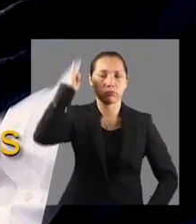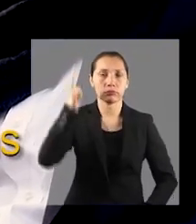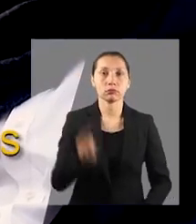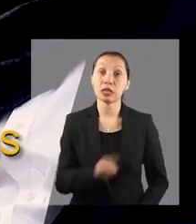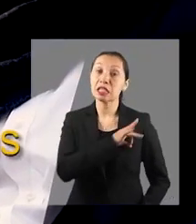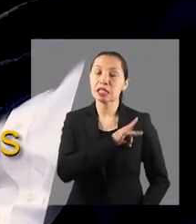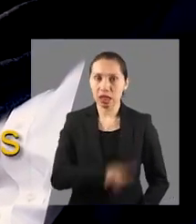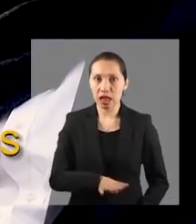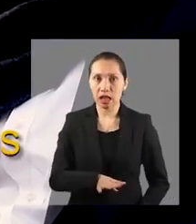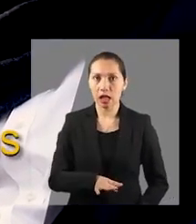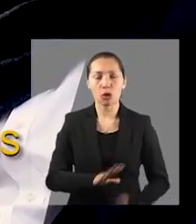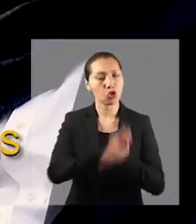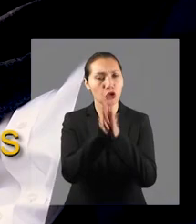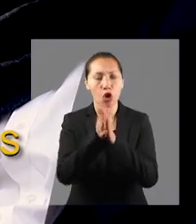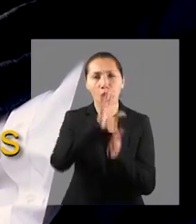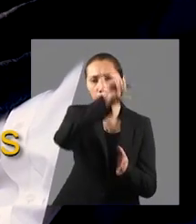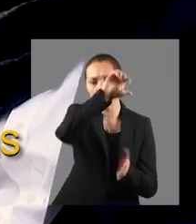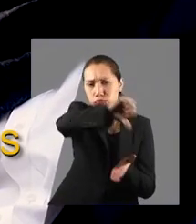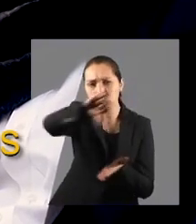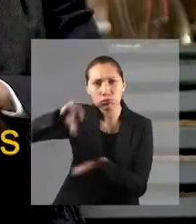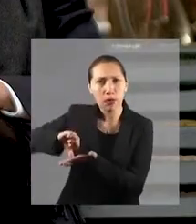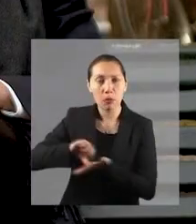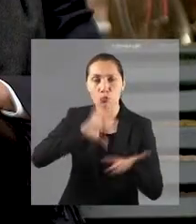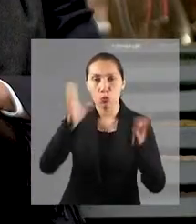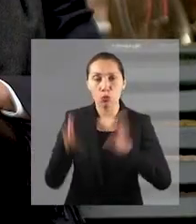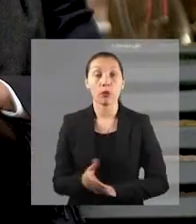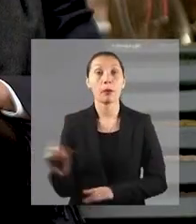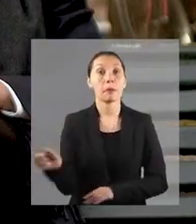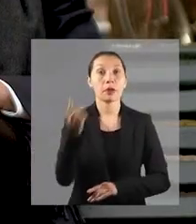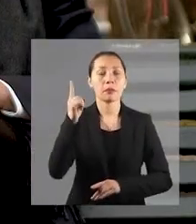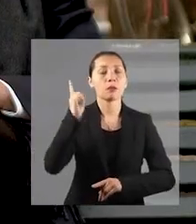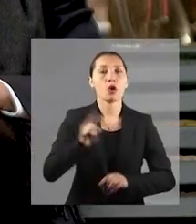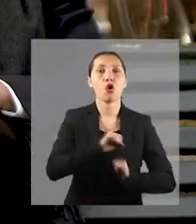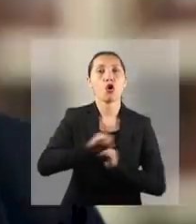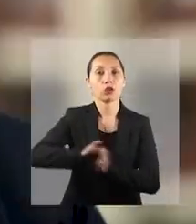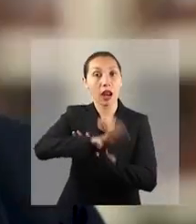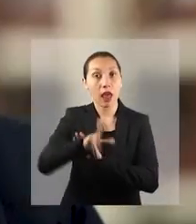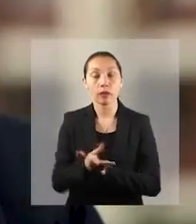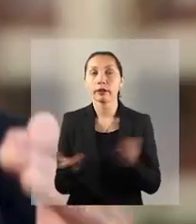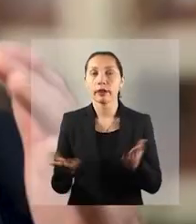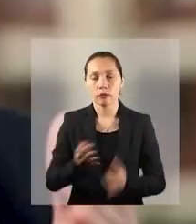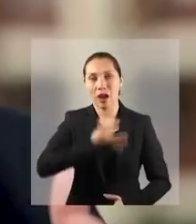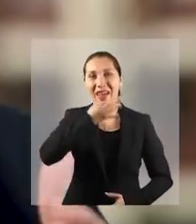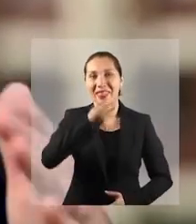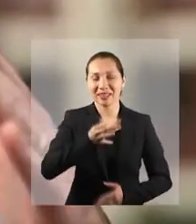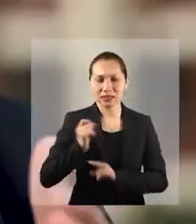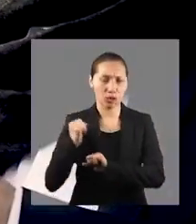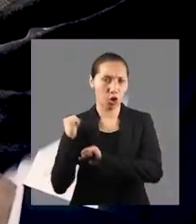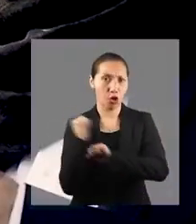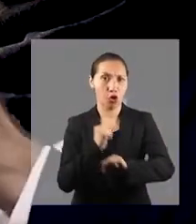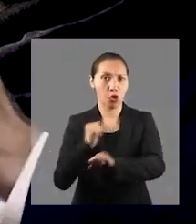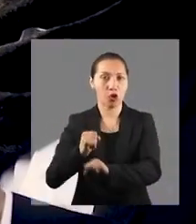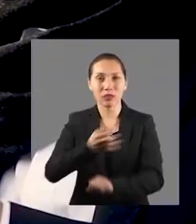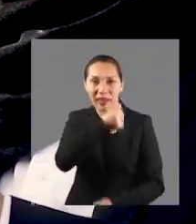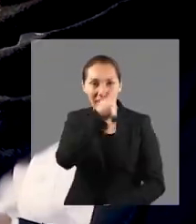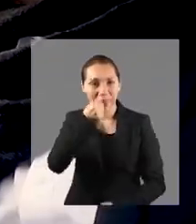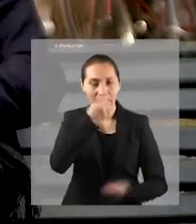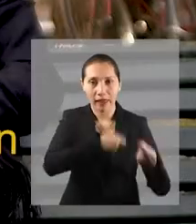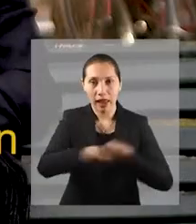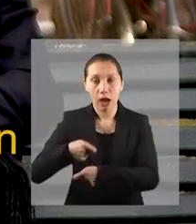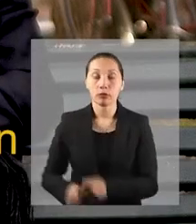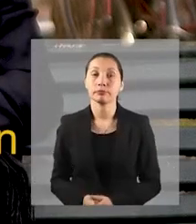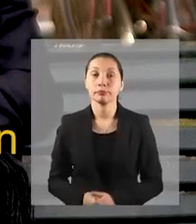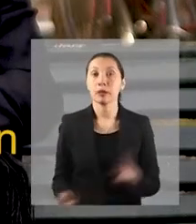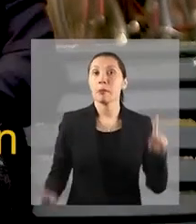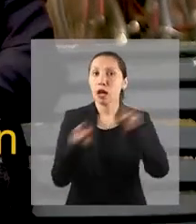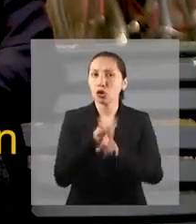Dictadura. En Chile y en todas partes del mundo. Primera medida contra la delincuencia. Vamos a declararle la guerra a los narcos.